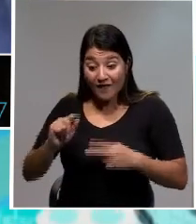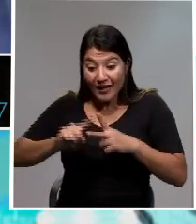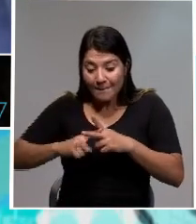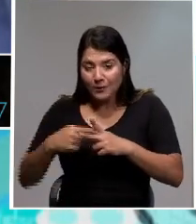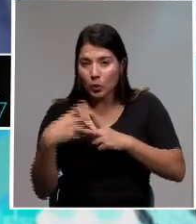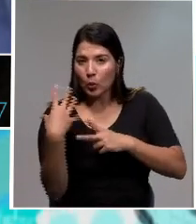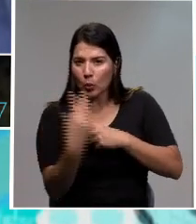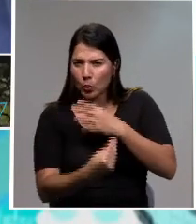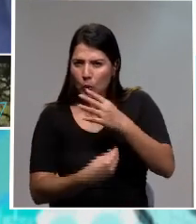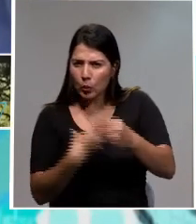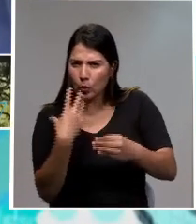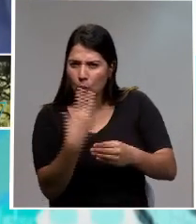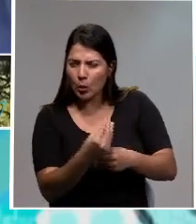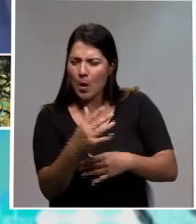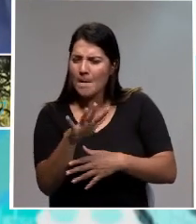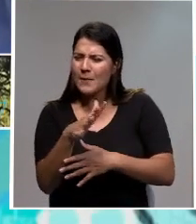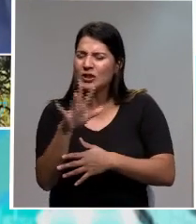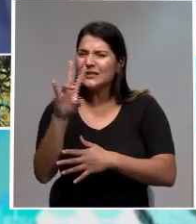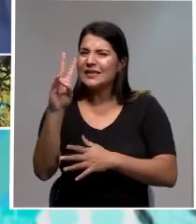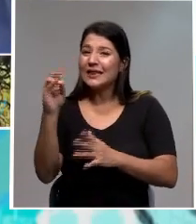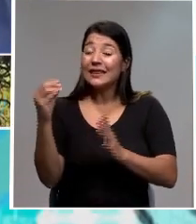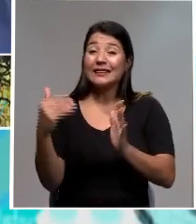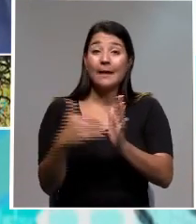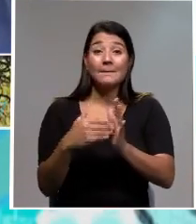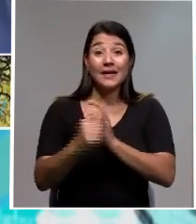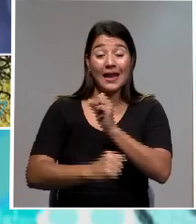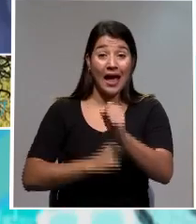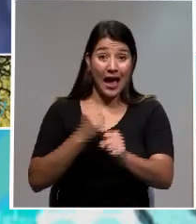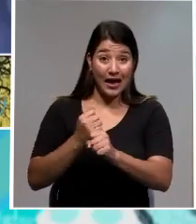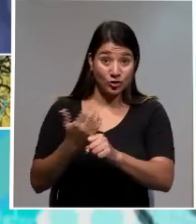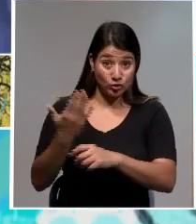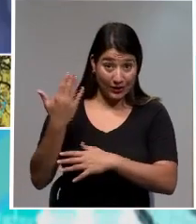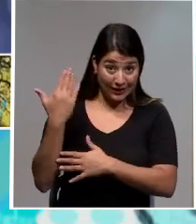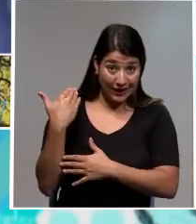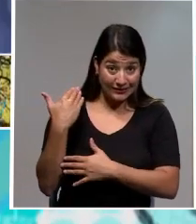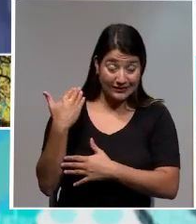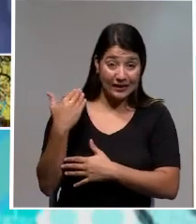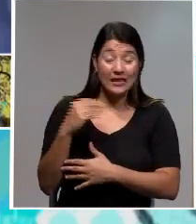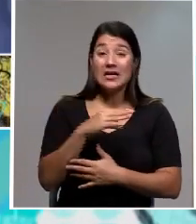África hace unos 70.000 años atrás, llegando